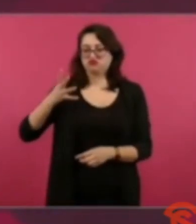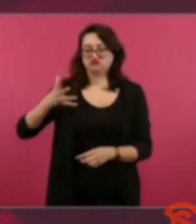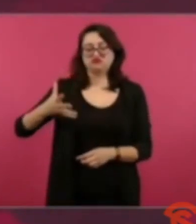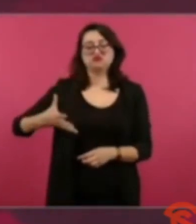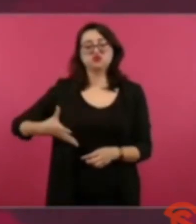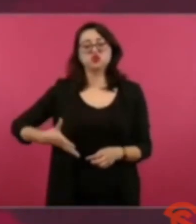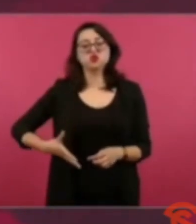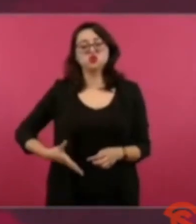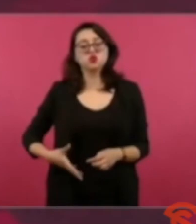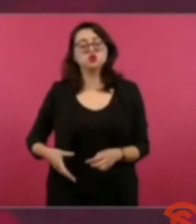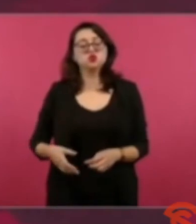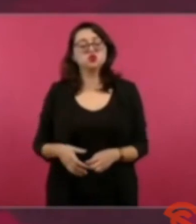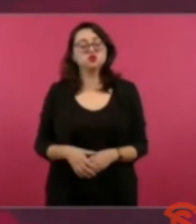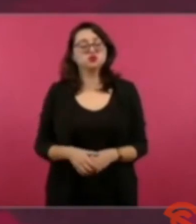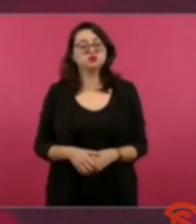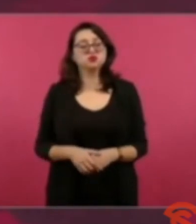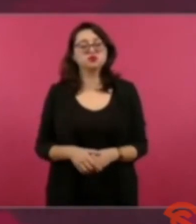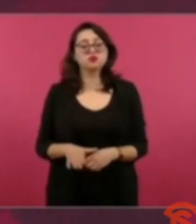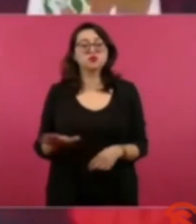presidente de los últimos años